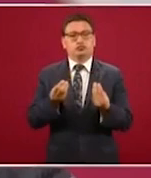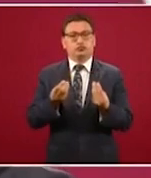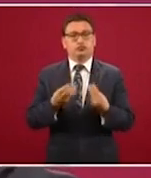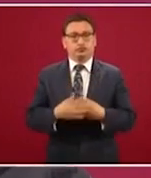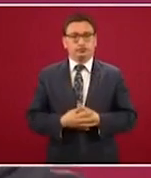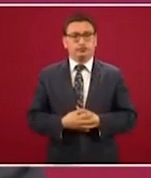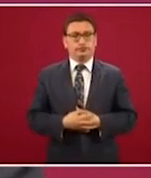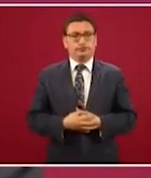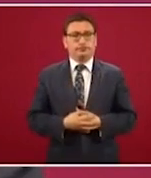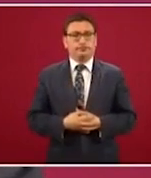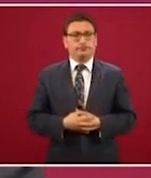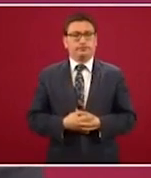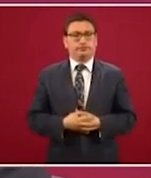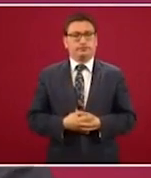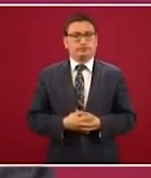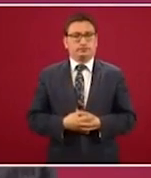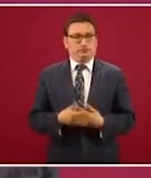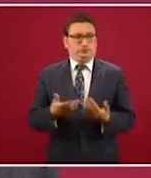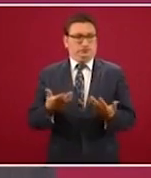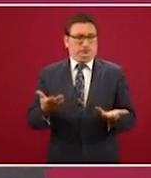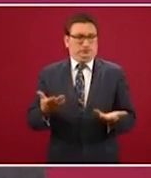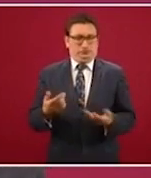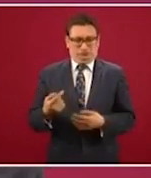Bueno, yo